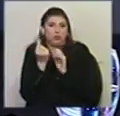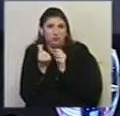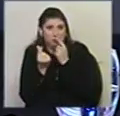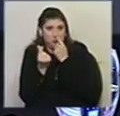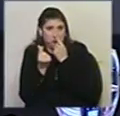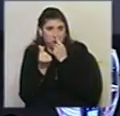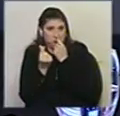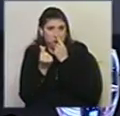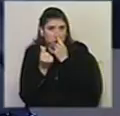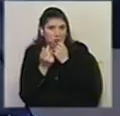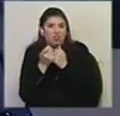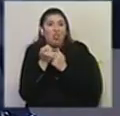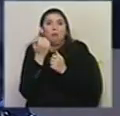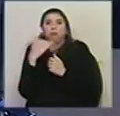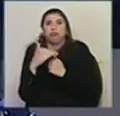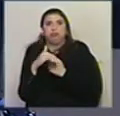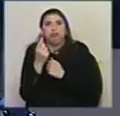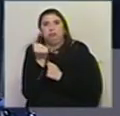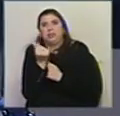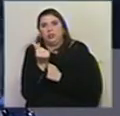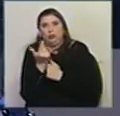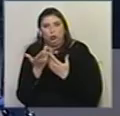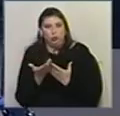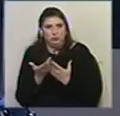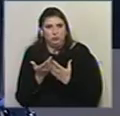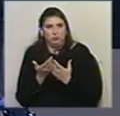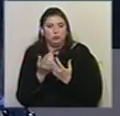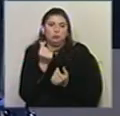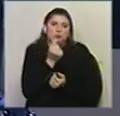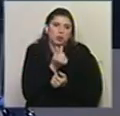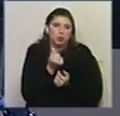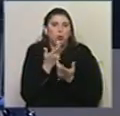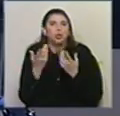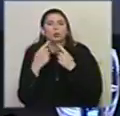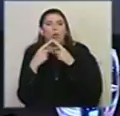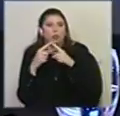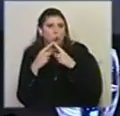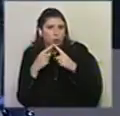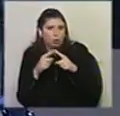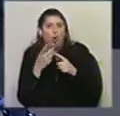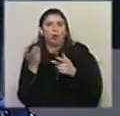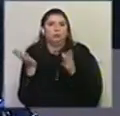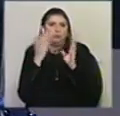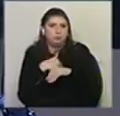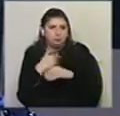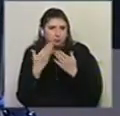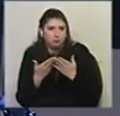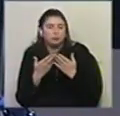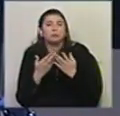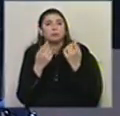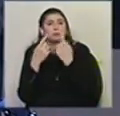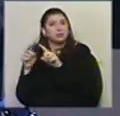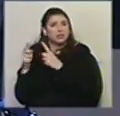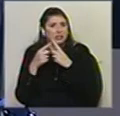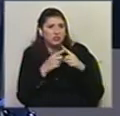son de alto precio. Son de alto precio, en realidad precio y costo es toda una discusión técnica que no la podemos banalizar porque son cosas distintas, pero